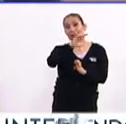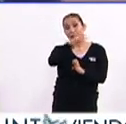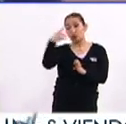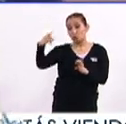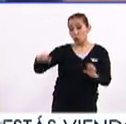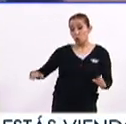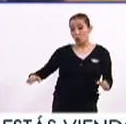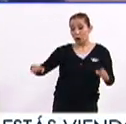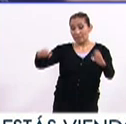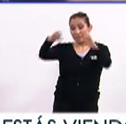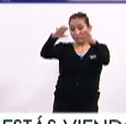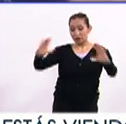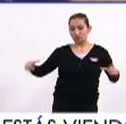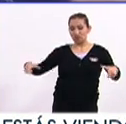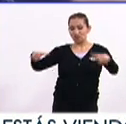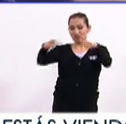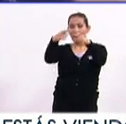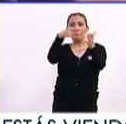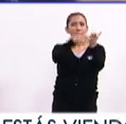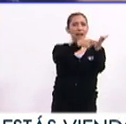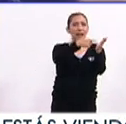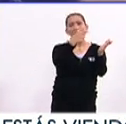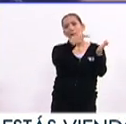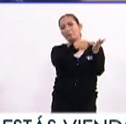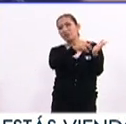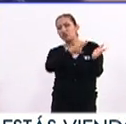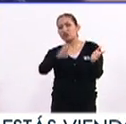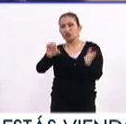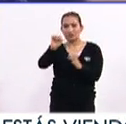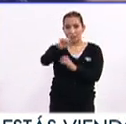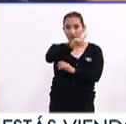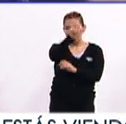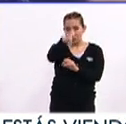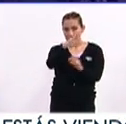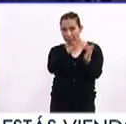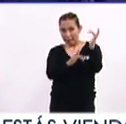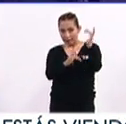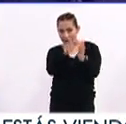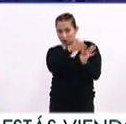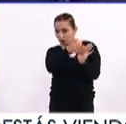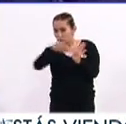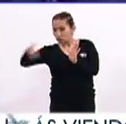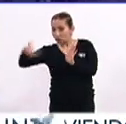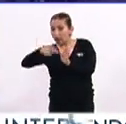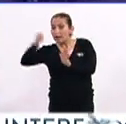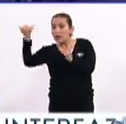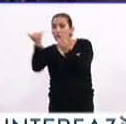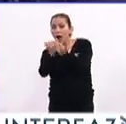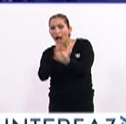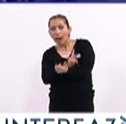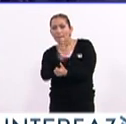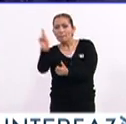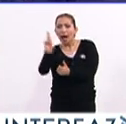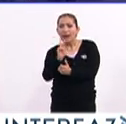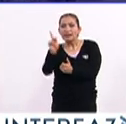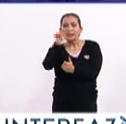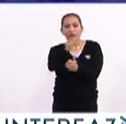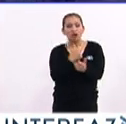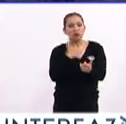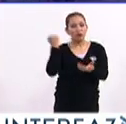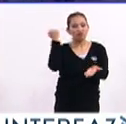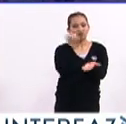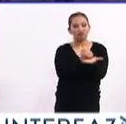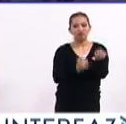edificio, que habría sido usado entre los años 1000 y 1260 después de Cristo, tienen las mismas características con los sitios